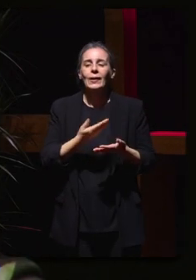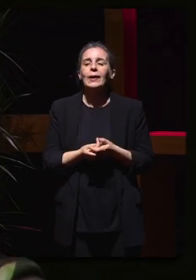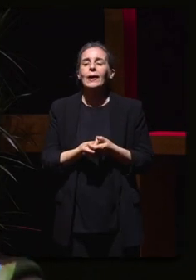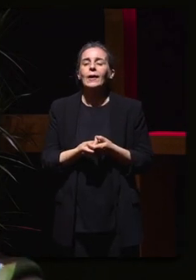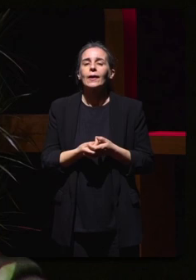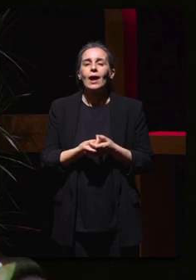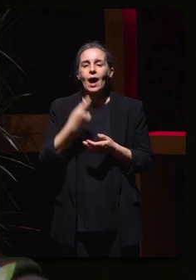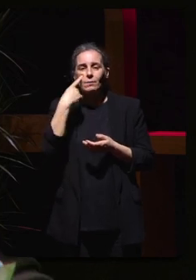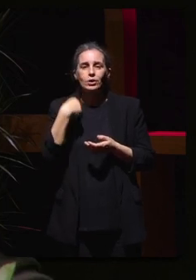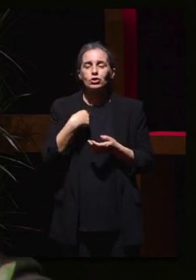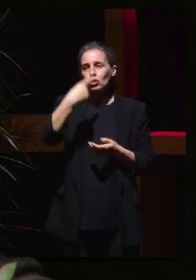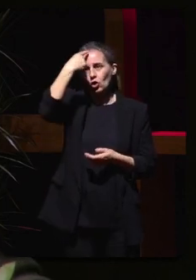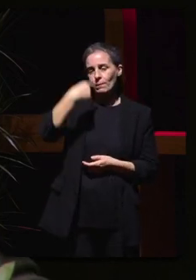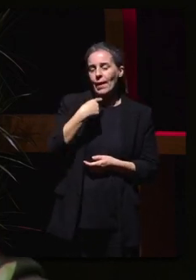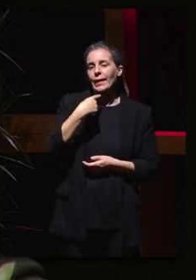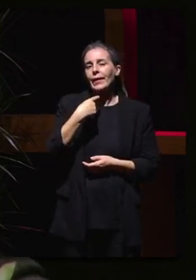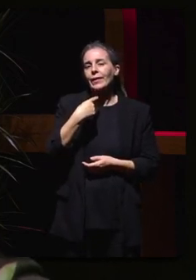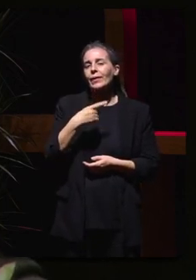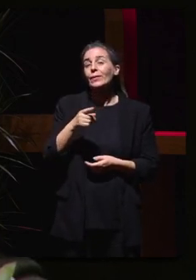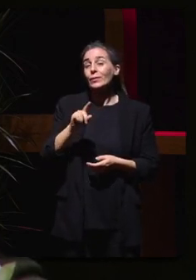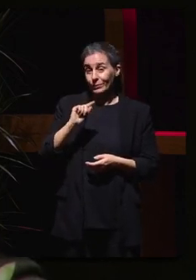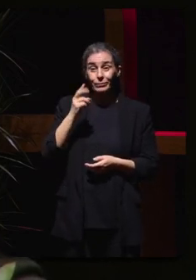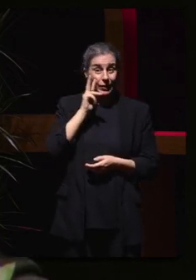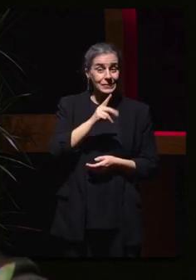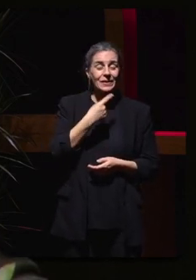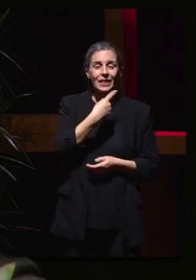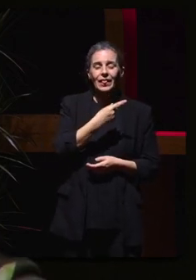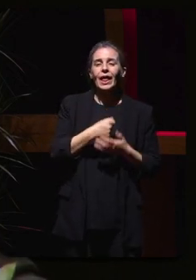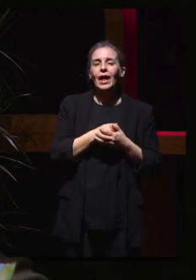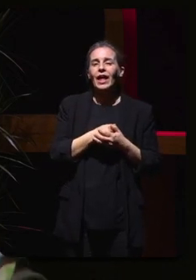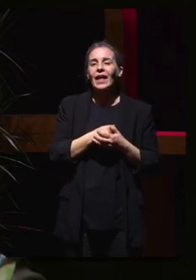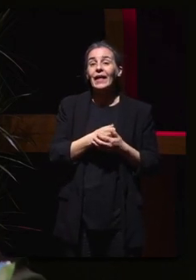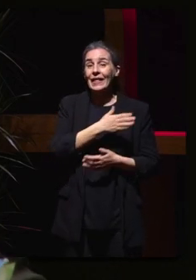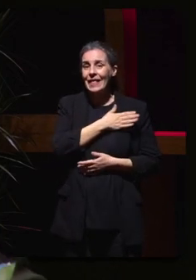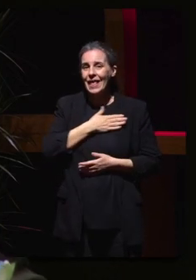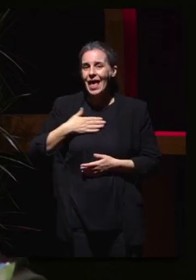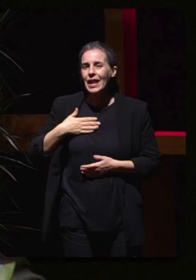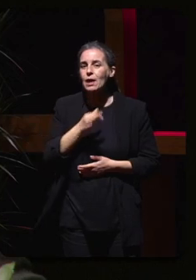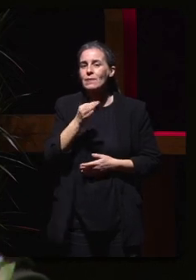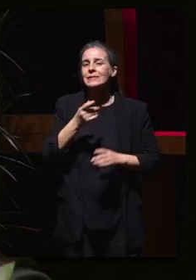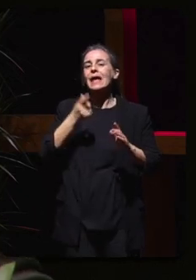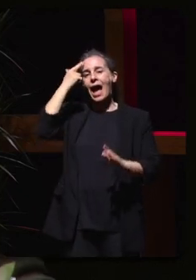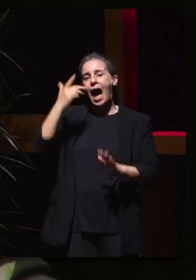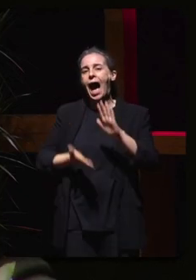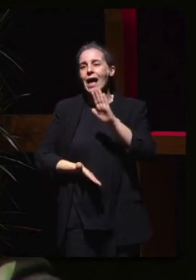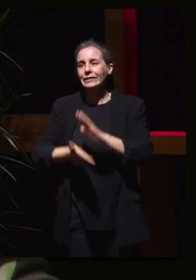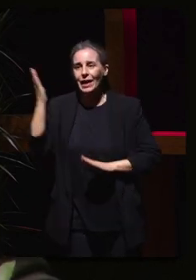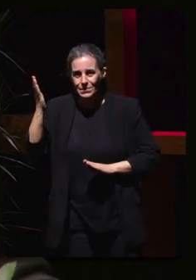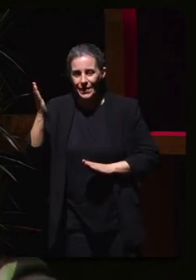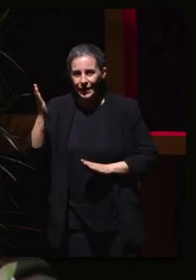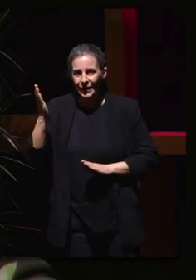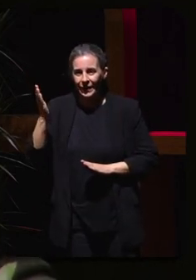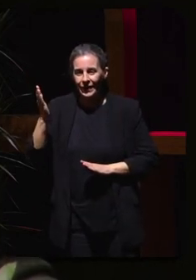daba en imagen, si os fijáis dice, quiere y se atreve, ¿no? Porque claro, o